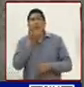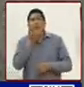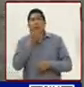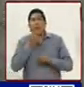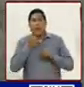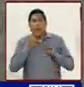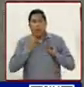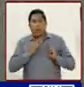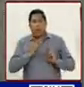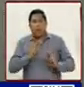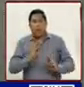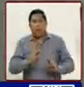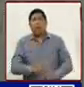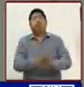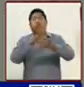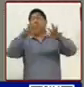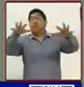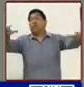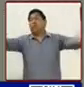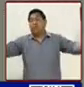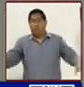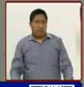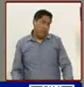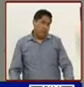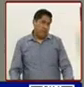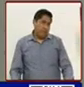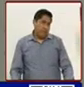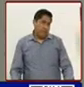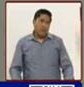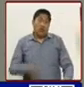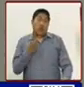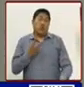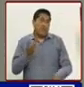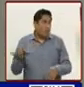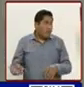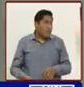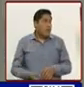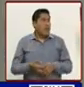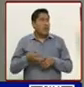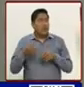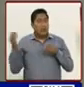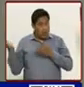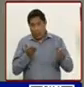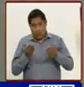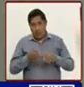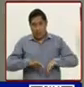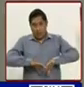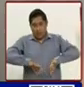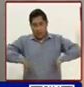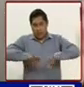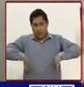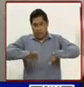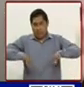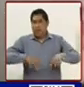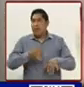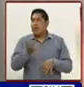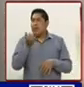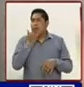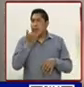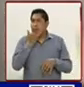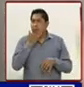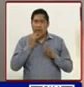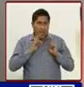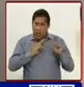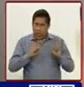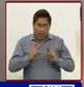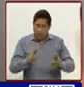desborde el San Andrés y el Sola. Entonces llevamos maquinaria y abrimos. Lo que pasa es que el